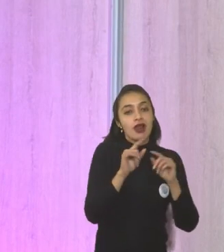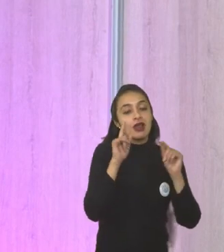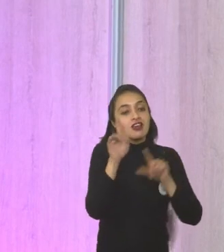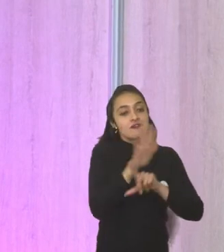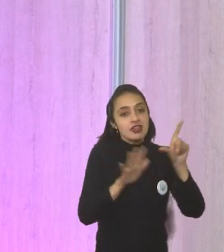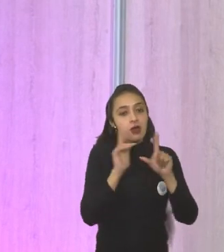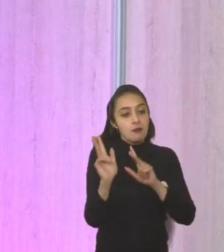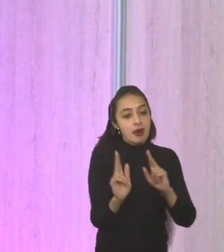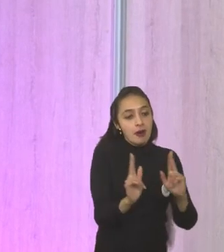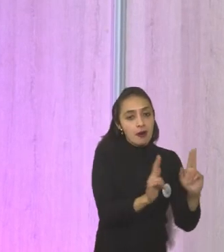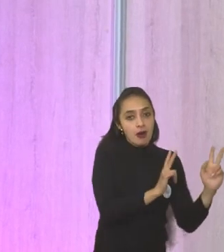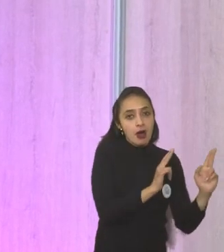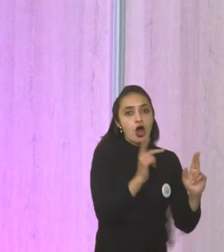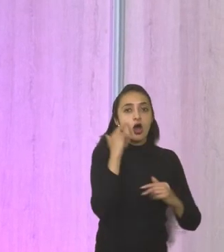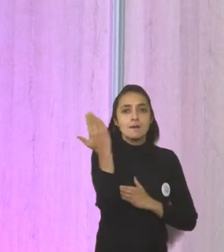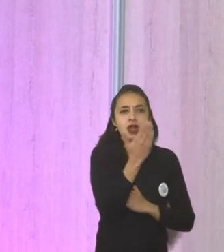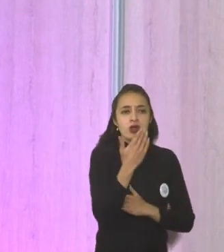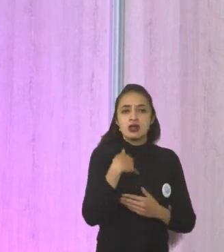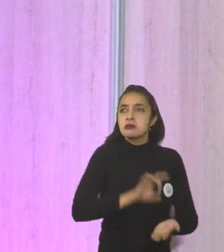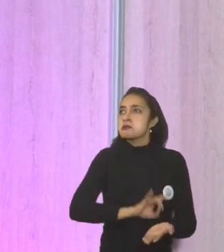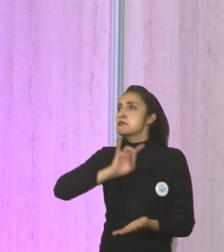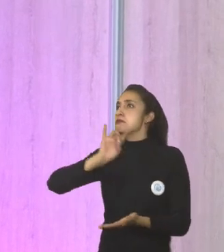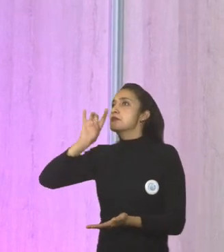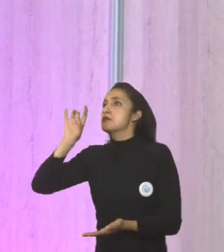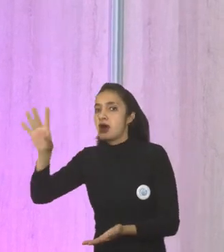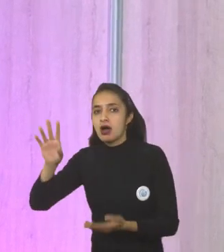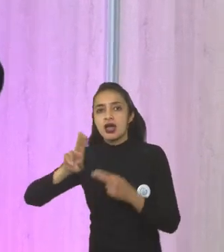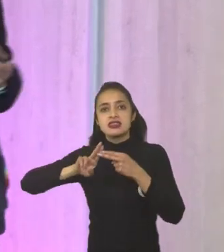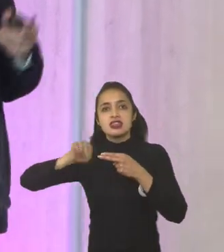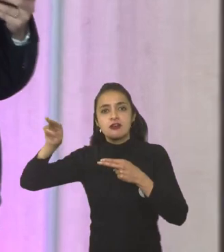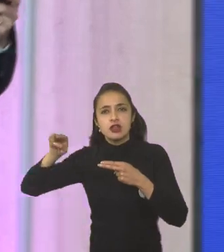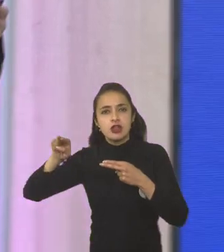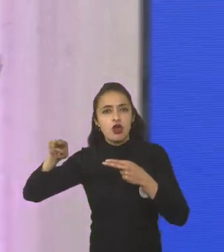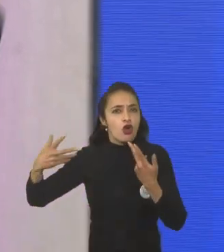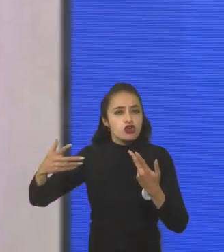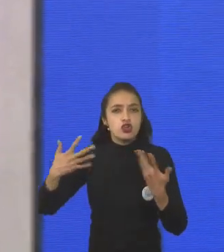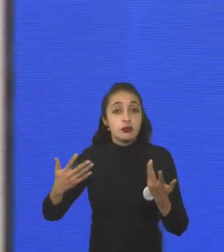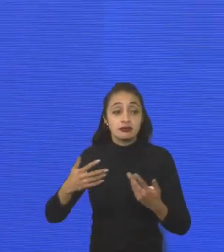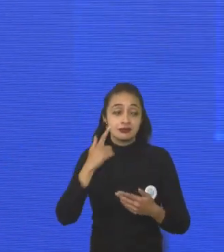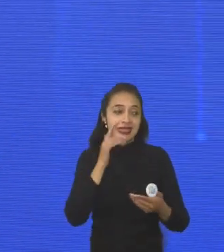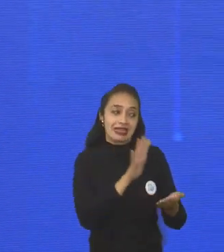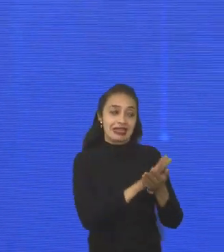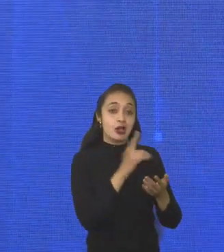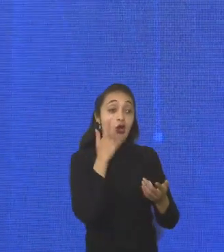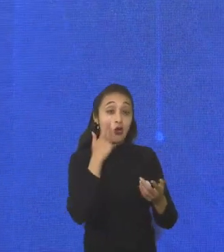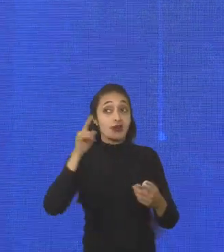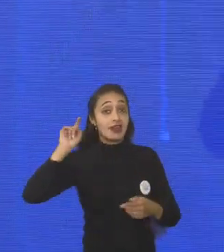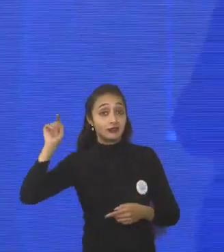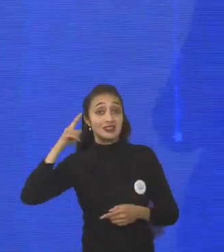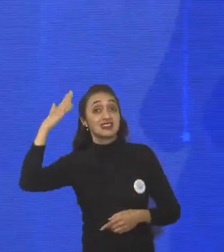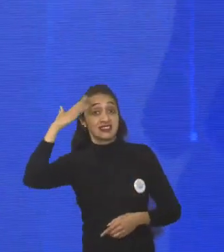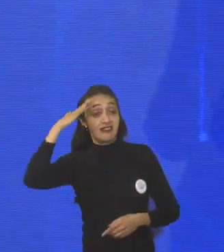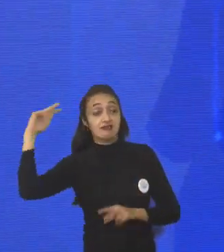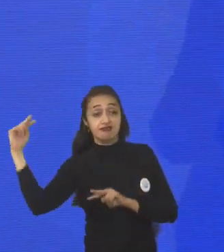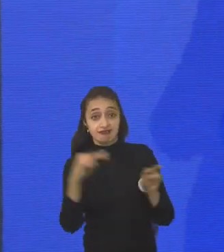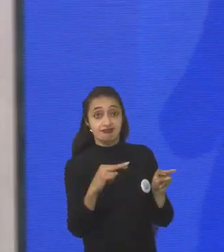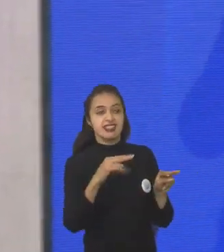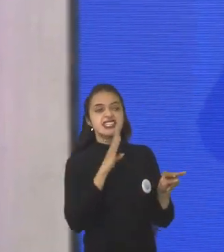como Amazon Prime Video? ¿Cómo es ese proceso? Mira, el proceso es al revés. El proceso es que ellos saben quiénes son